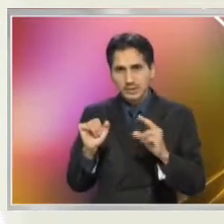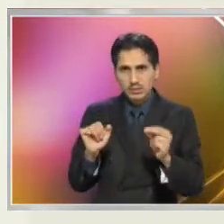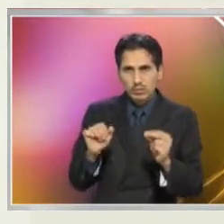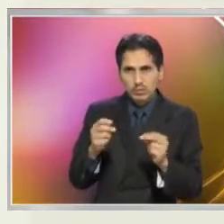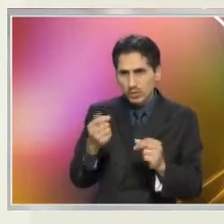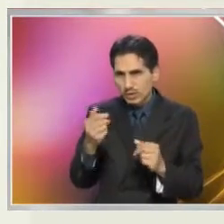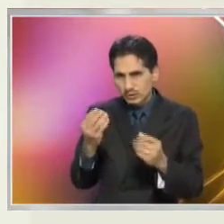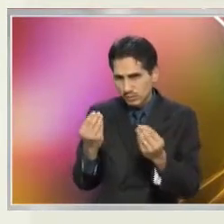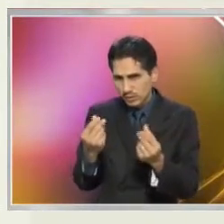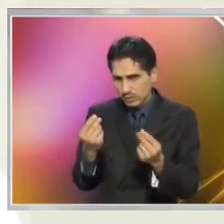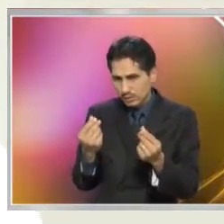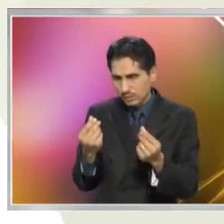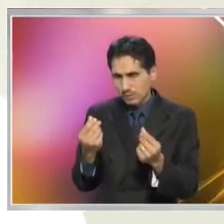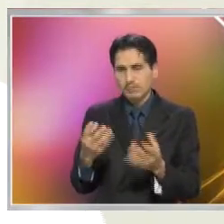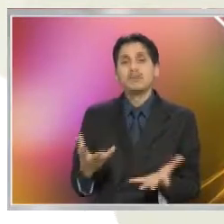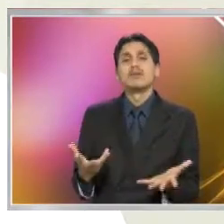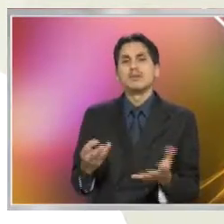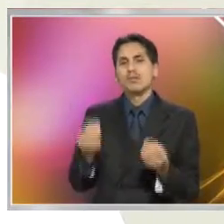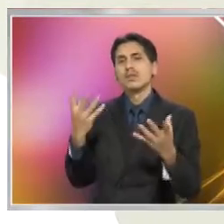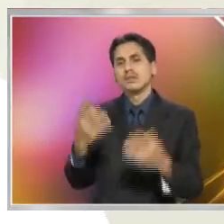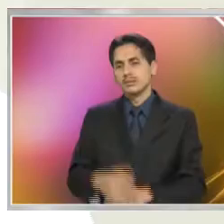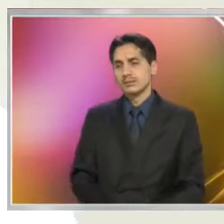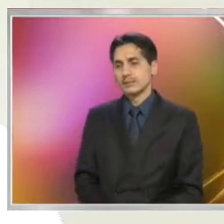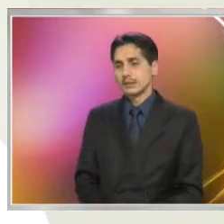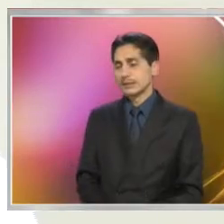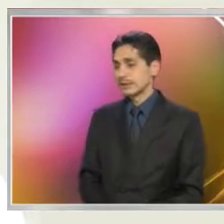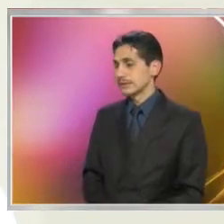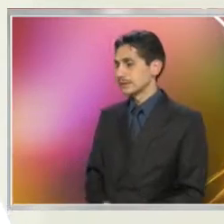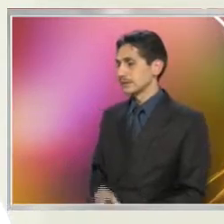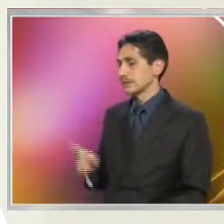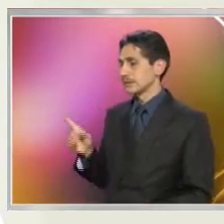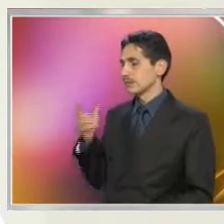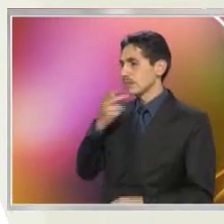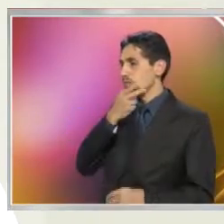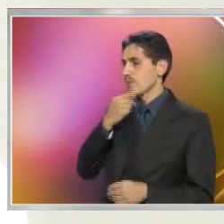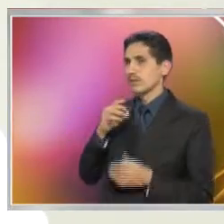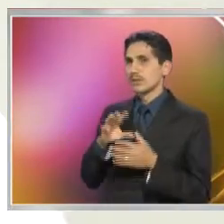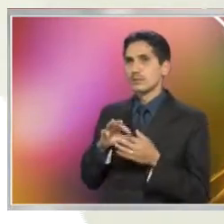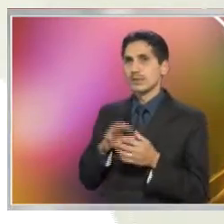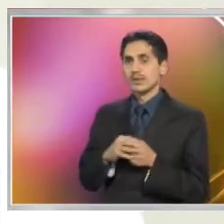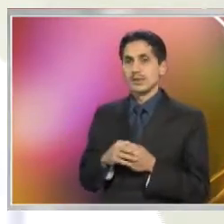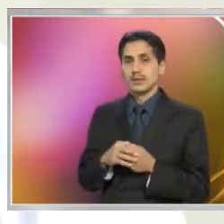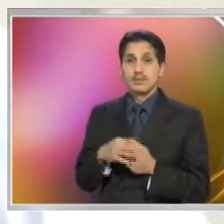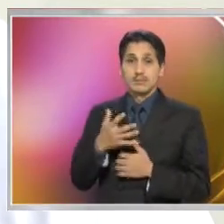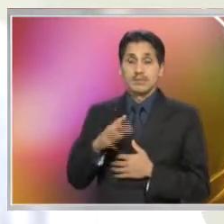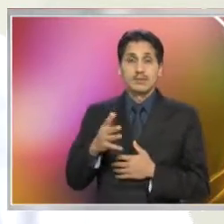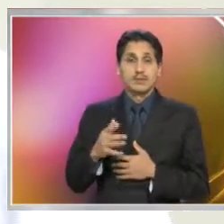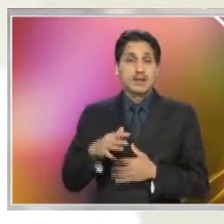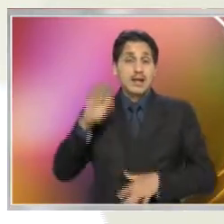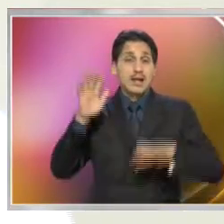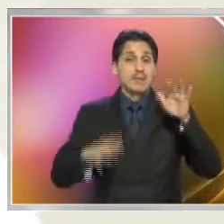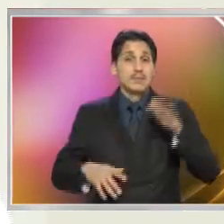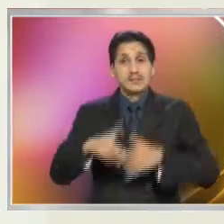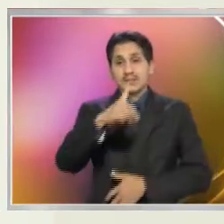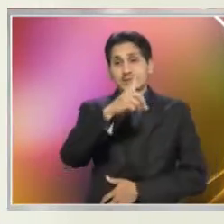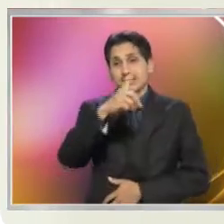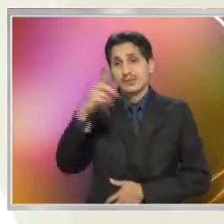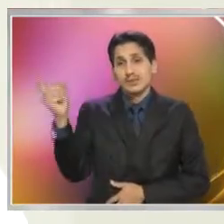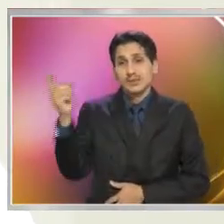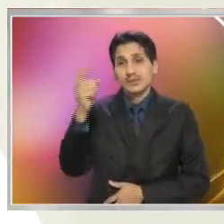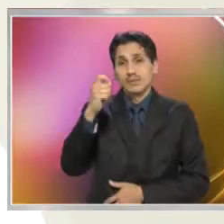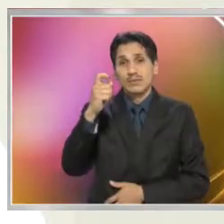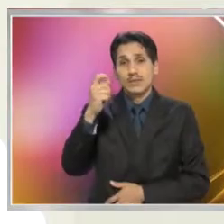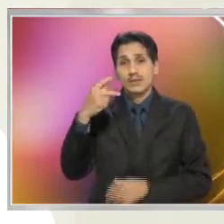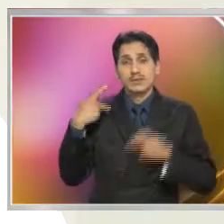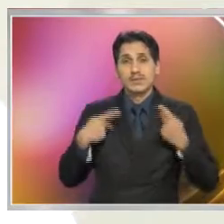que me platicaba mi amigo, pero la realidad es que a veces llega a ser el competidor número 120, ¿no? Wow. O sea, sí va mucha